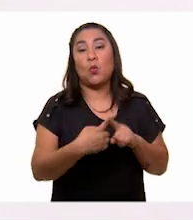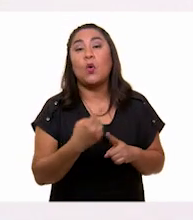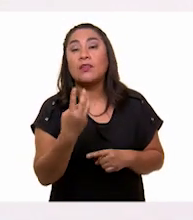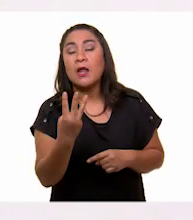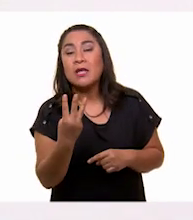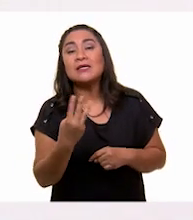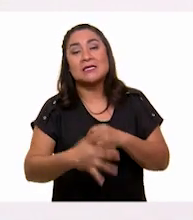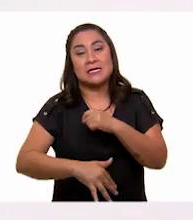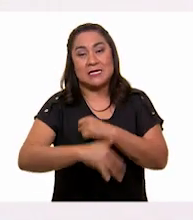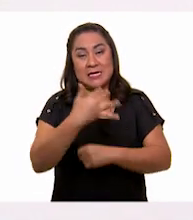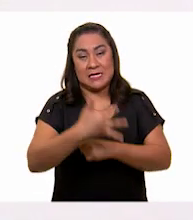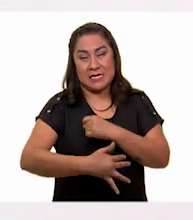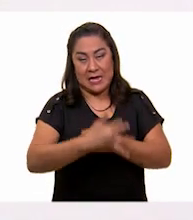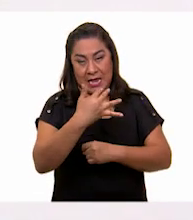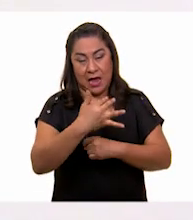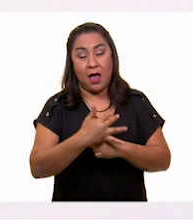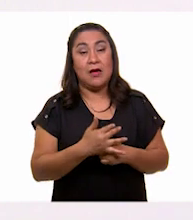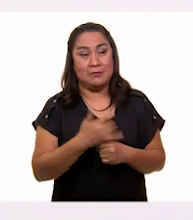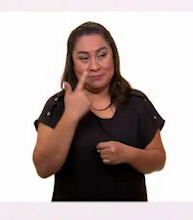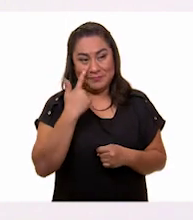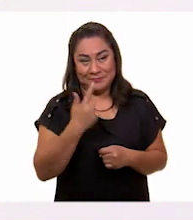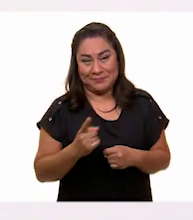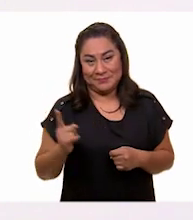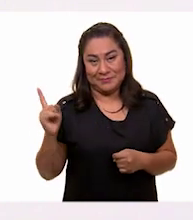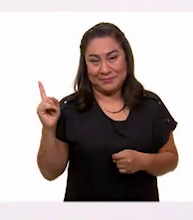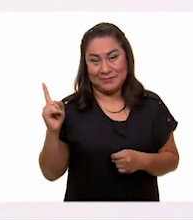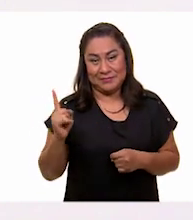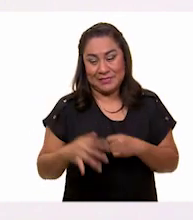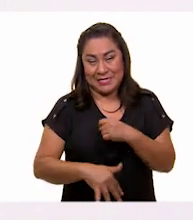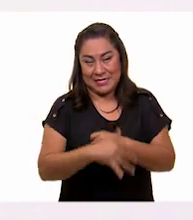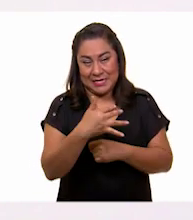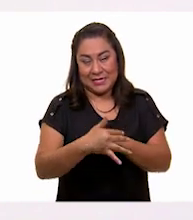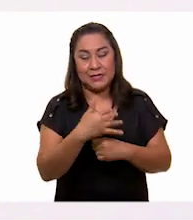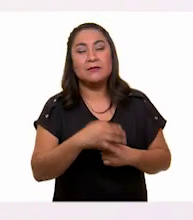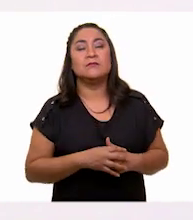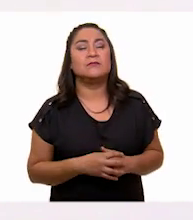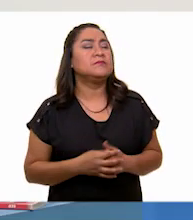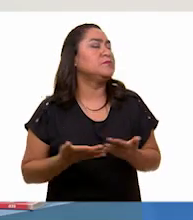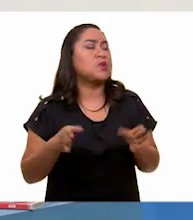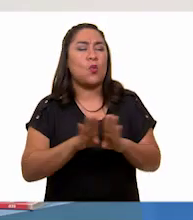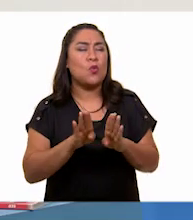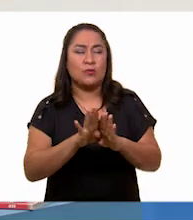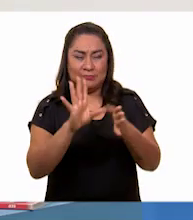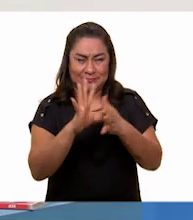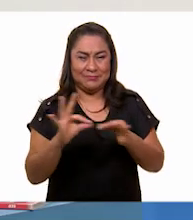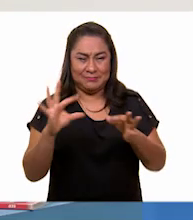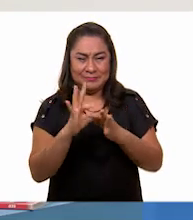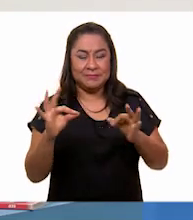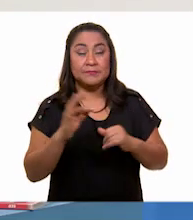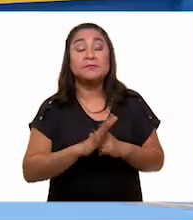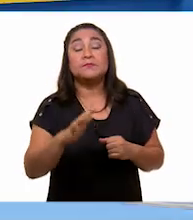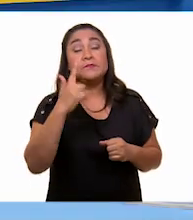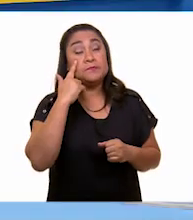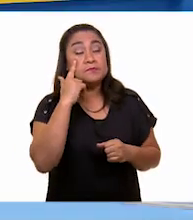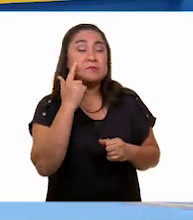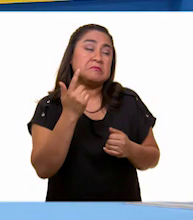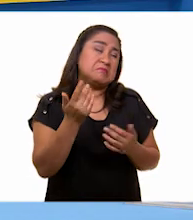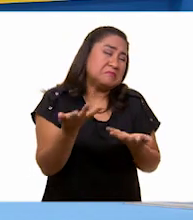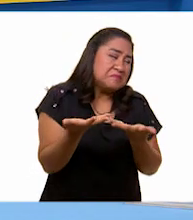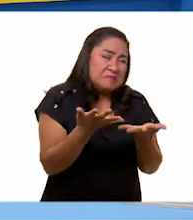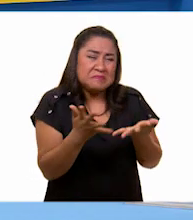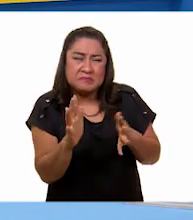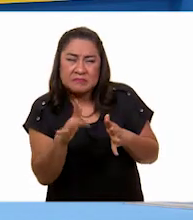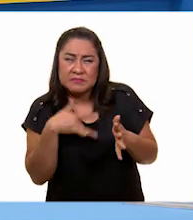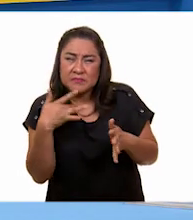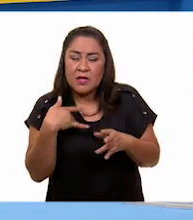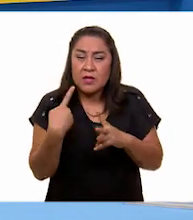es igual a 15. ¡Ah! Ahí está, maestra. A ver, explícanos mejor tu respuesta, María. Pues el costo aproximado de